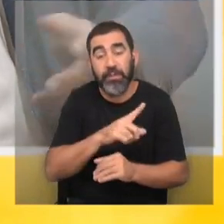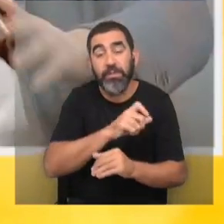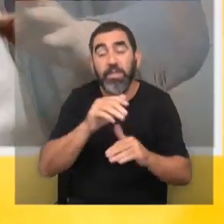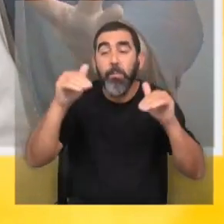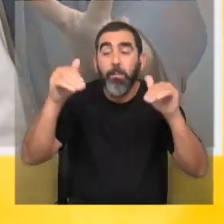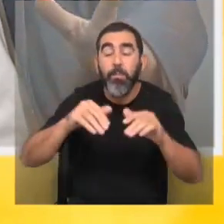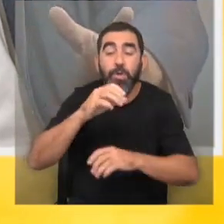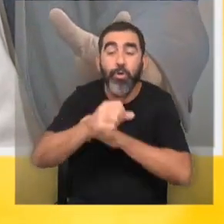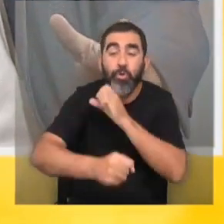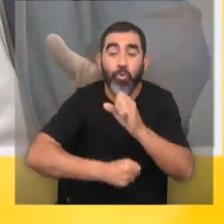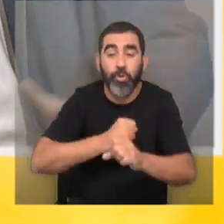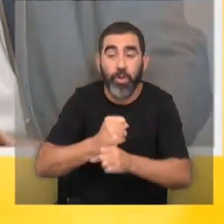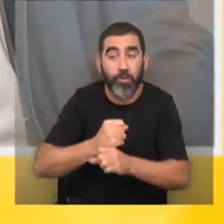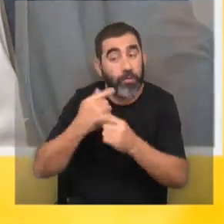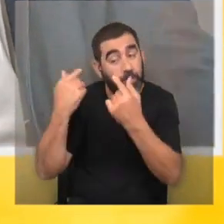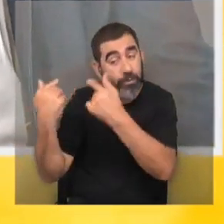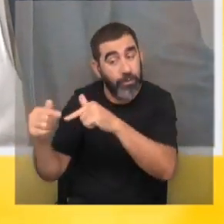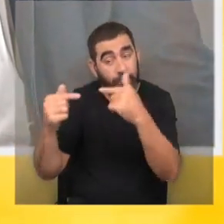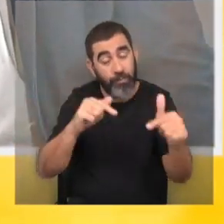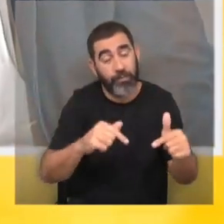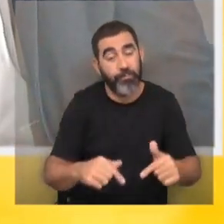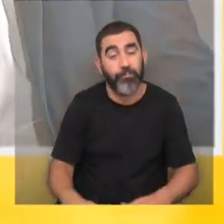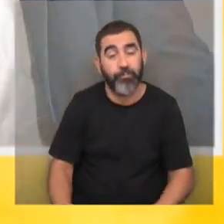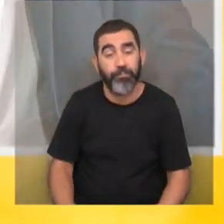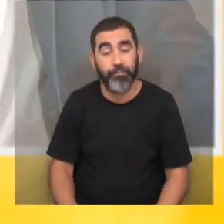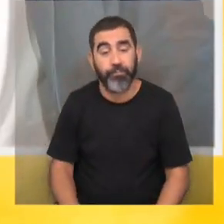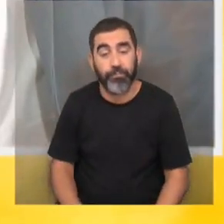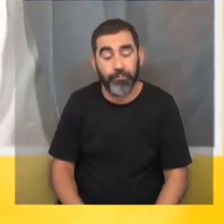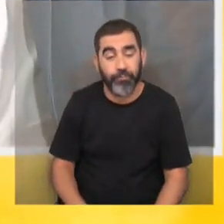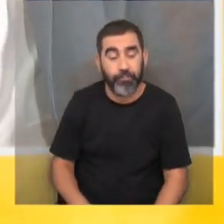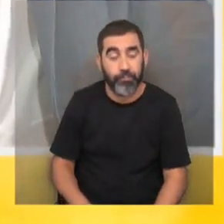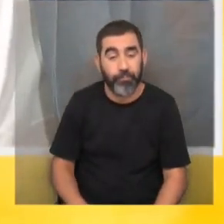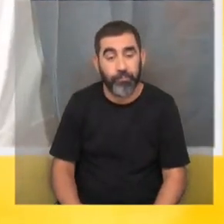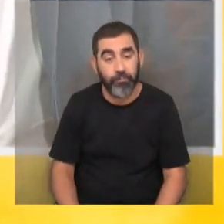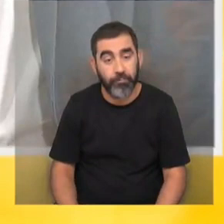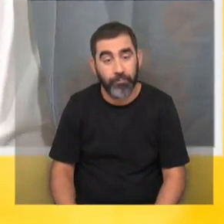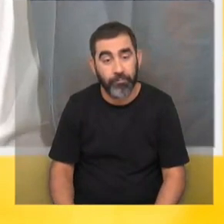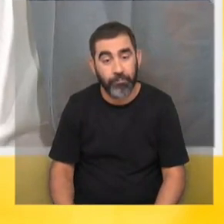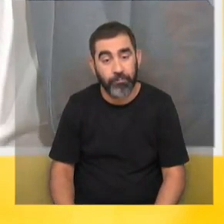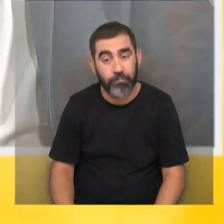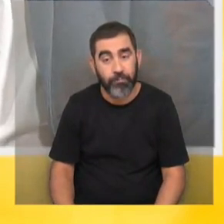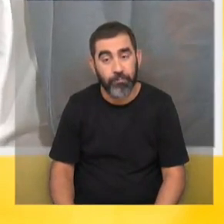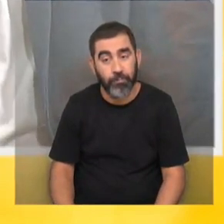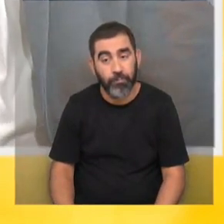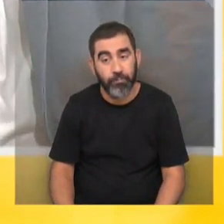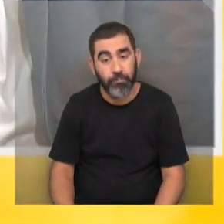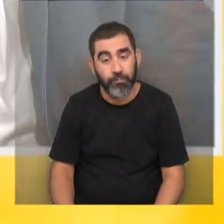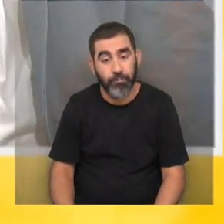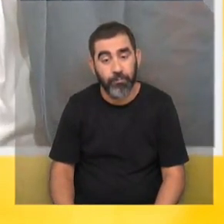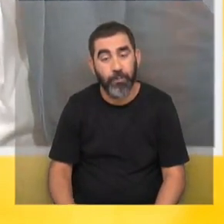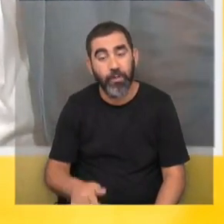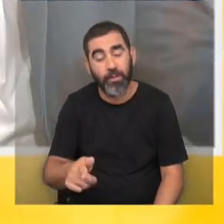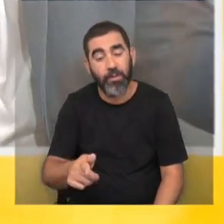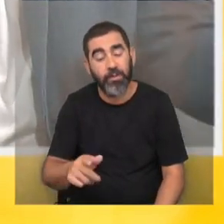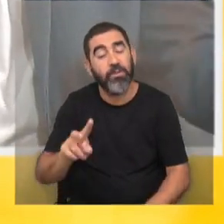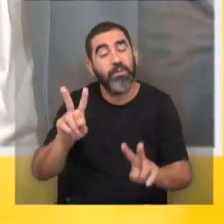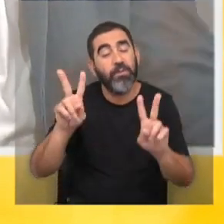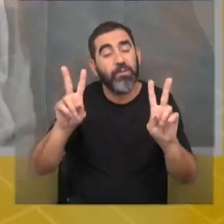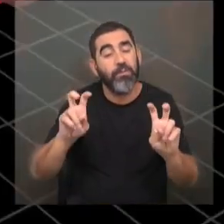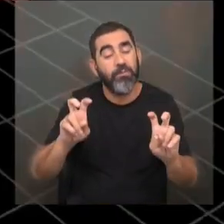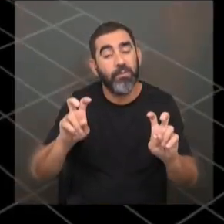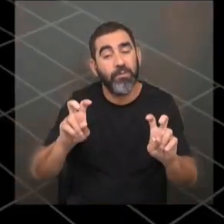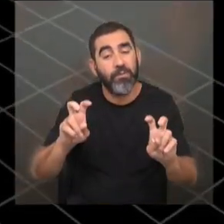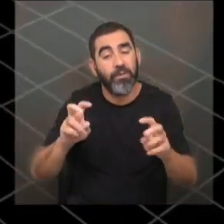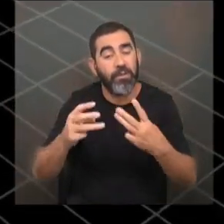de años, es otra cosa. Por ejemplo, estamos viendo un ejemplo de movimiento desordenado en este momento en pantalla. Efectivamente, ahí Sí. estamos viendo un efecto,